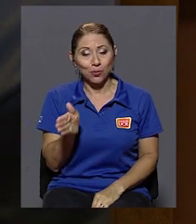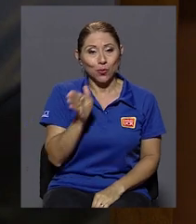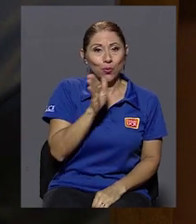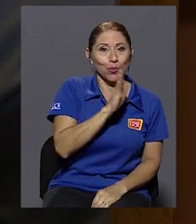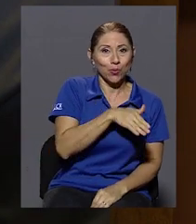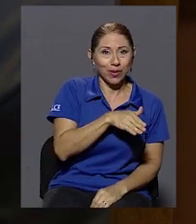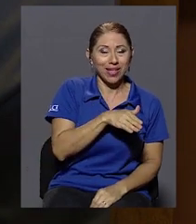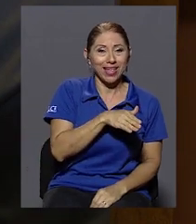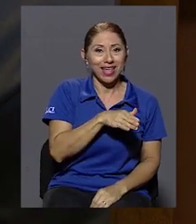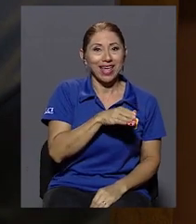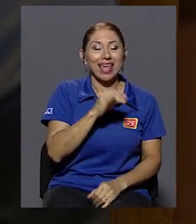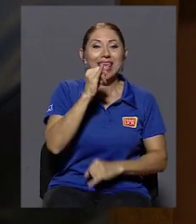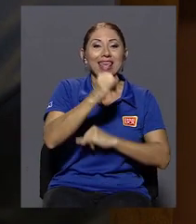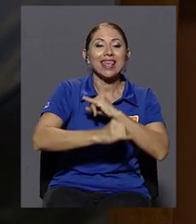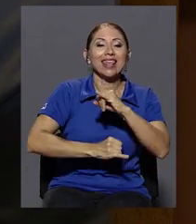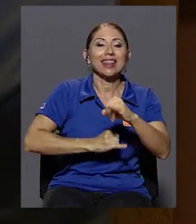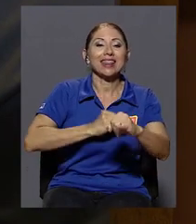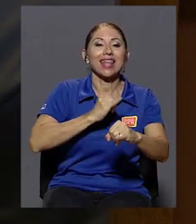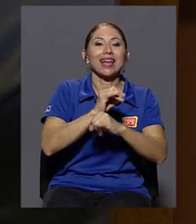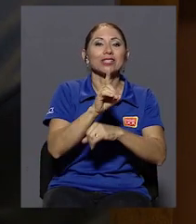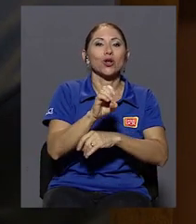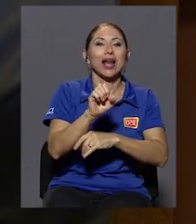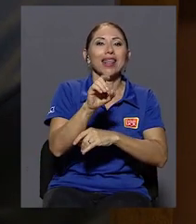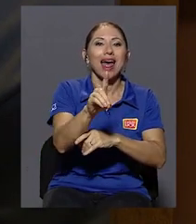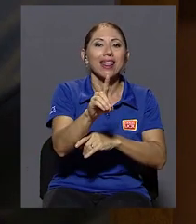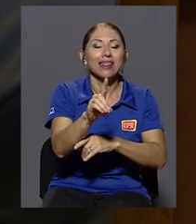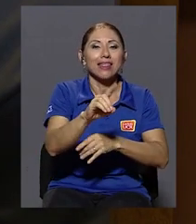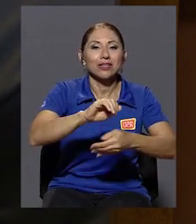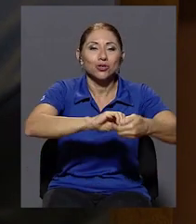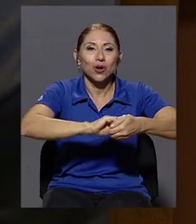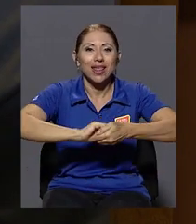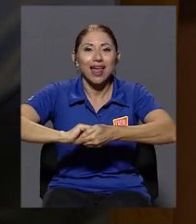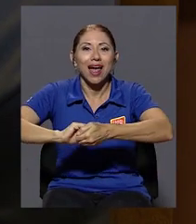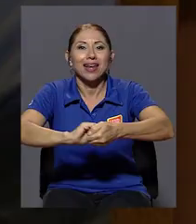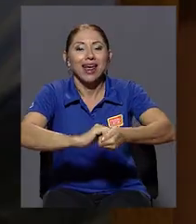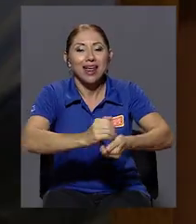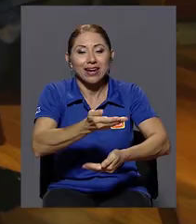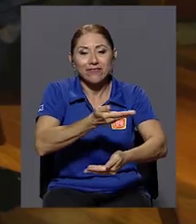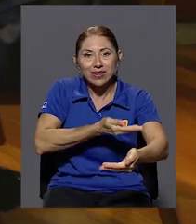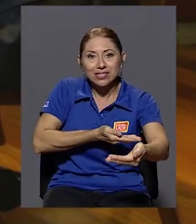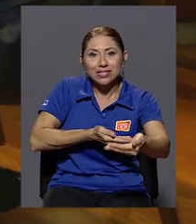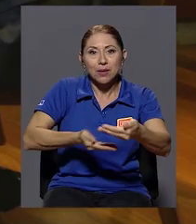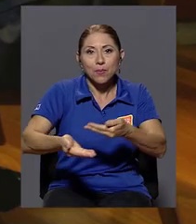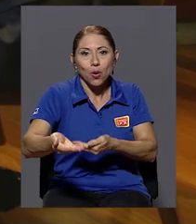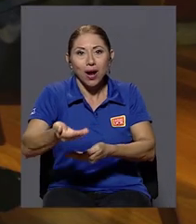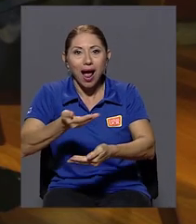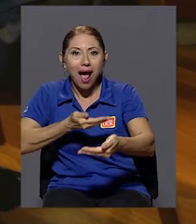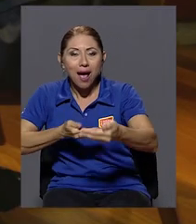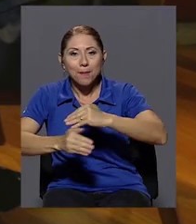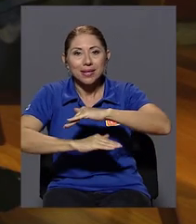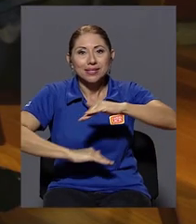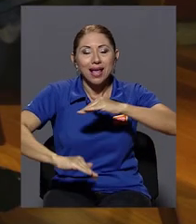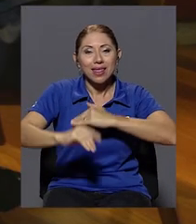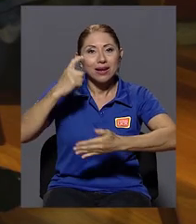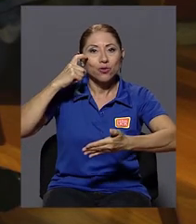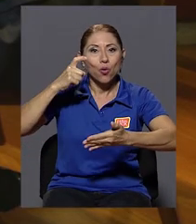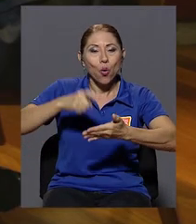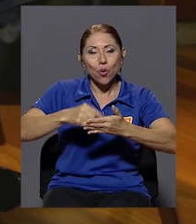de internacionalidad solidaria y recíproca basada en el reconocimiento y el respeto